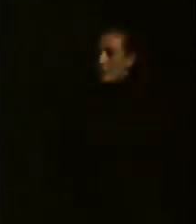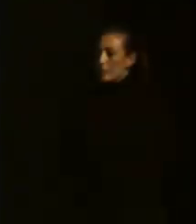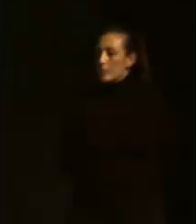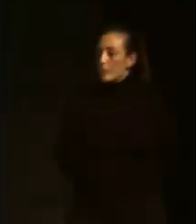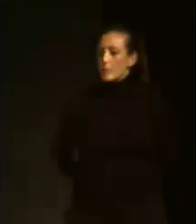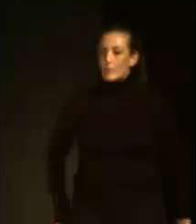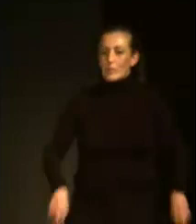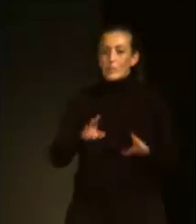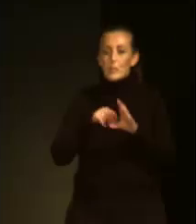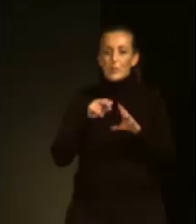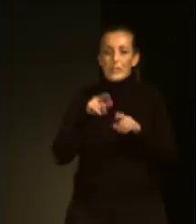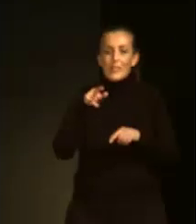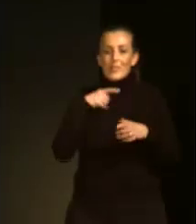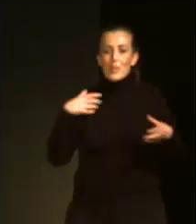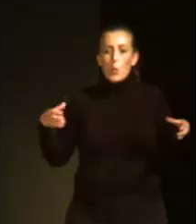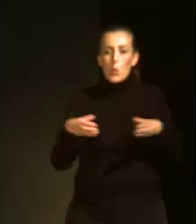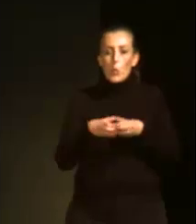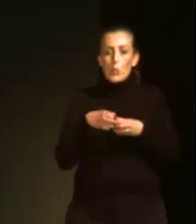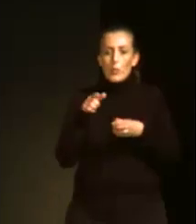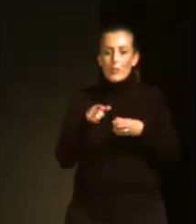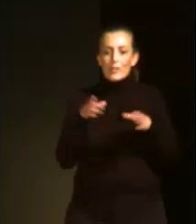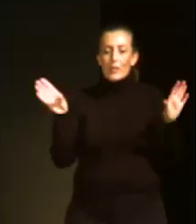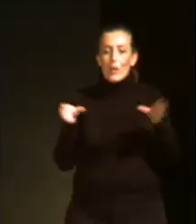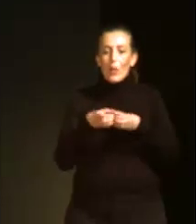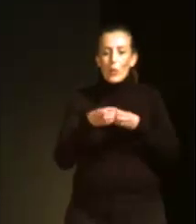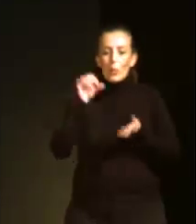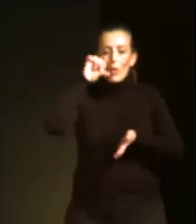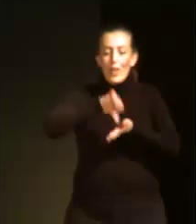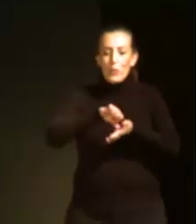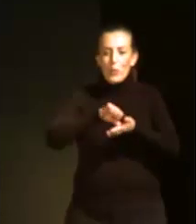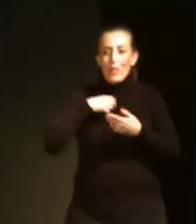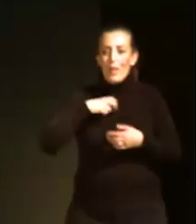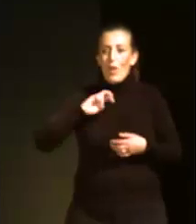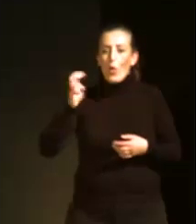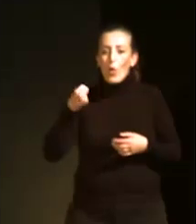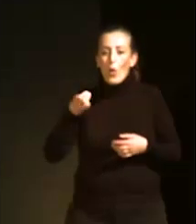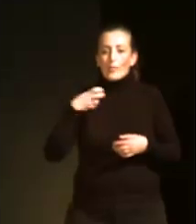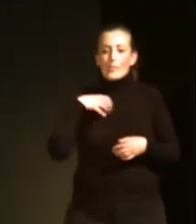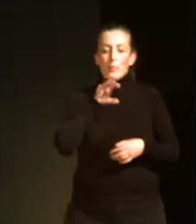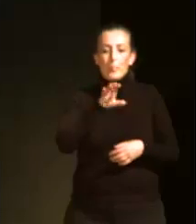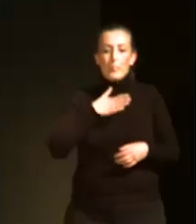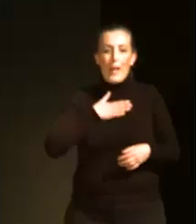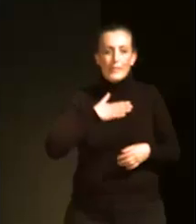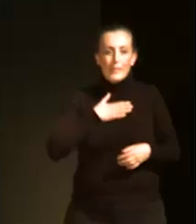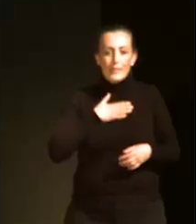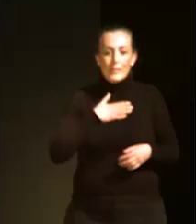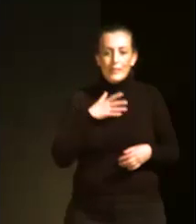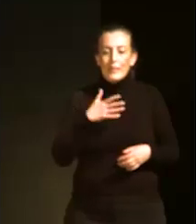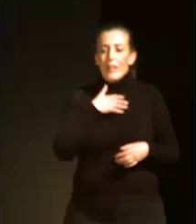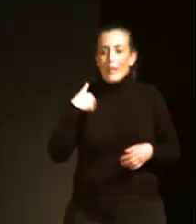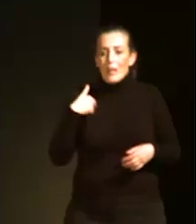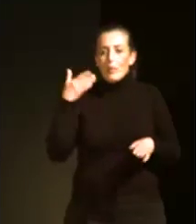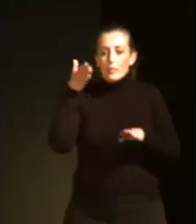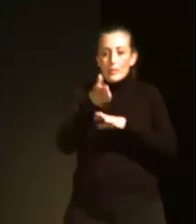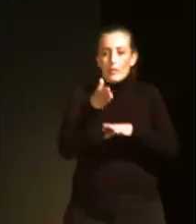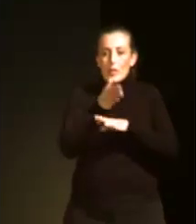eso es hay varios grupos de la ciudad y de otras partes del país que estaban que hemos acudido